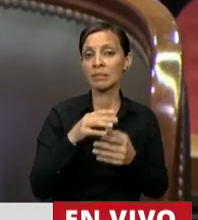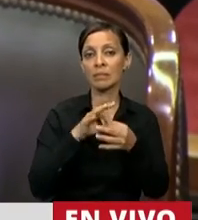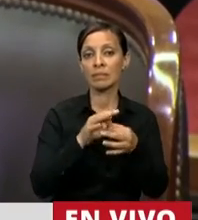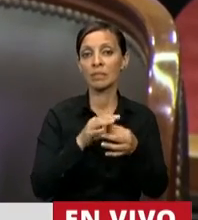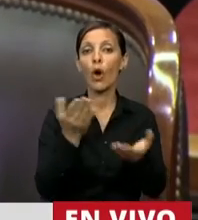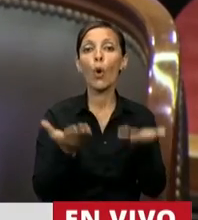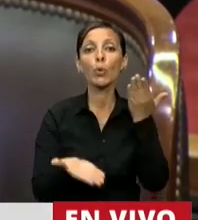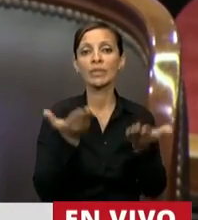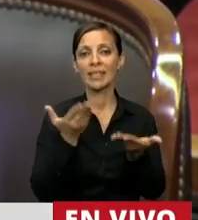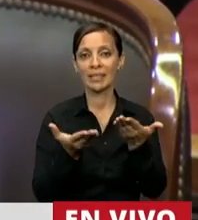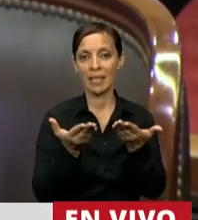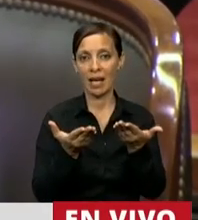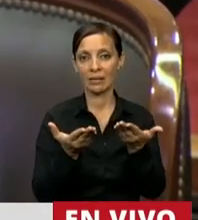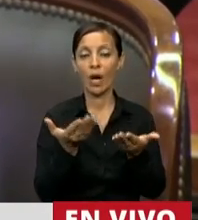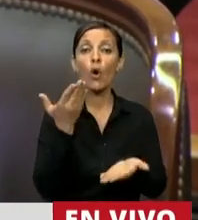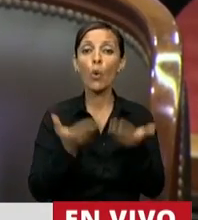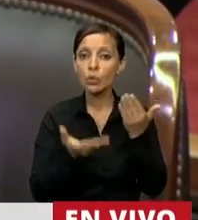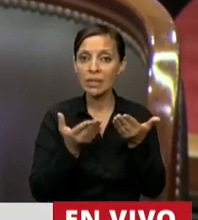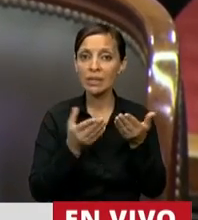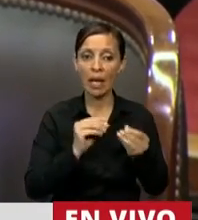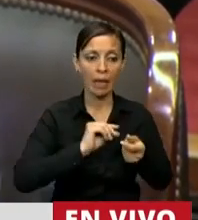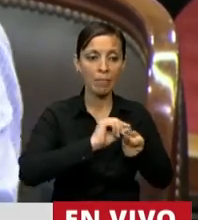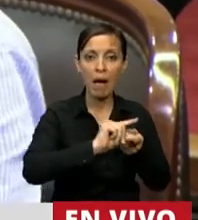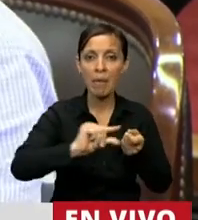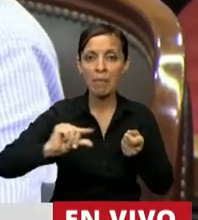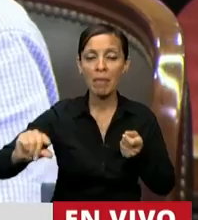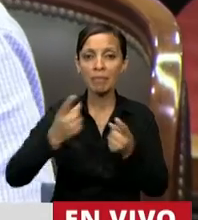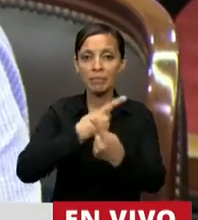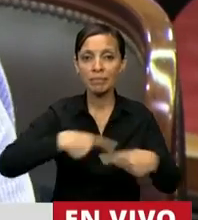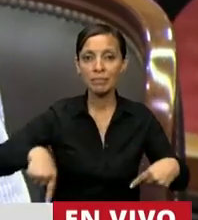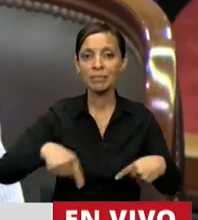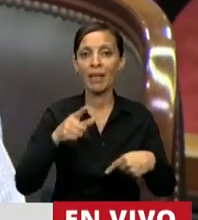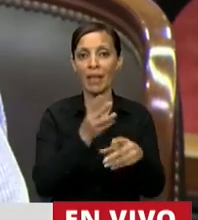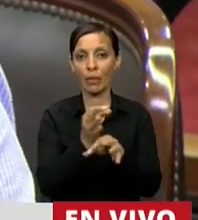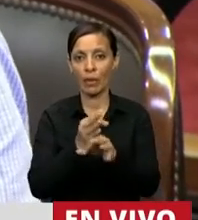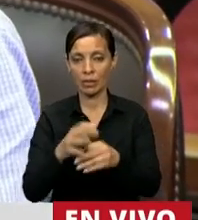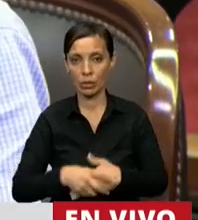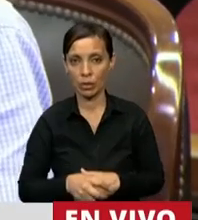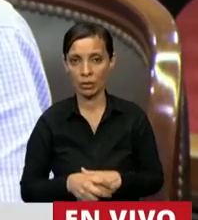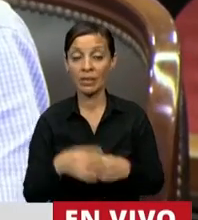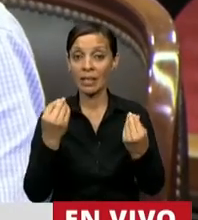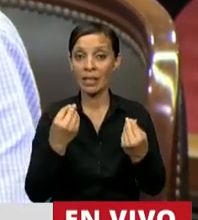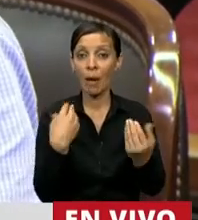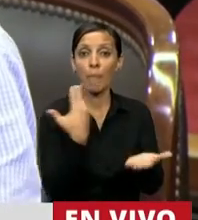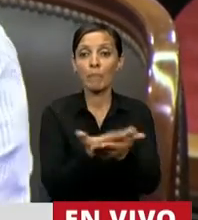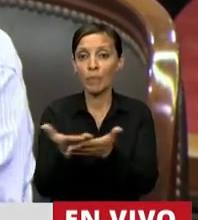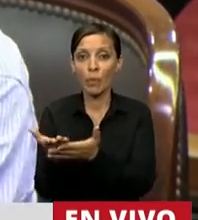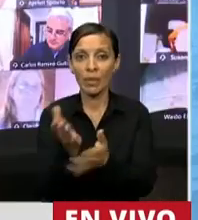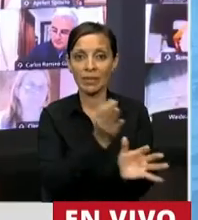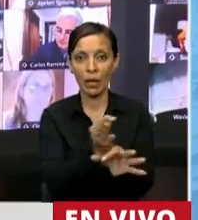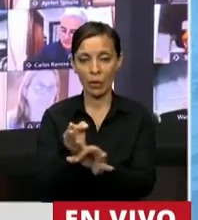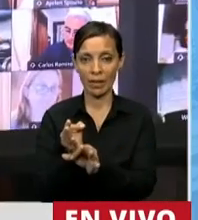una justicia distributiva en lo que se refiere nada más ni nada menos que en la oferta educativa